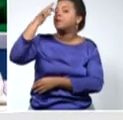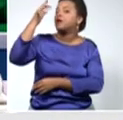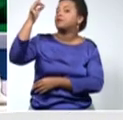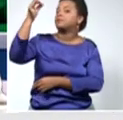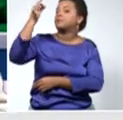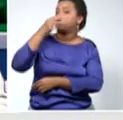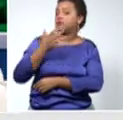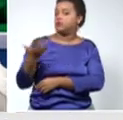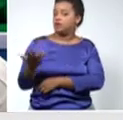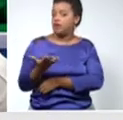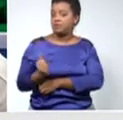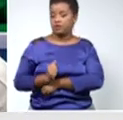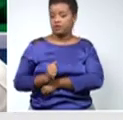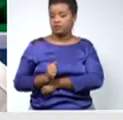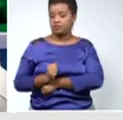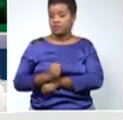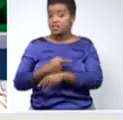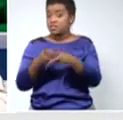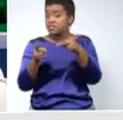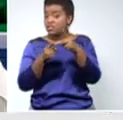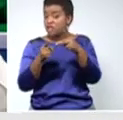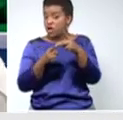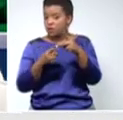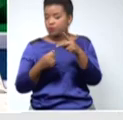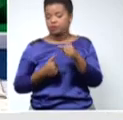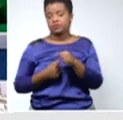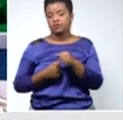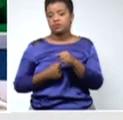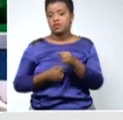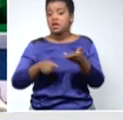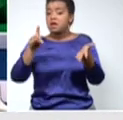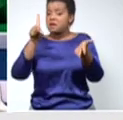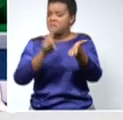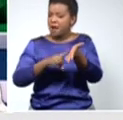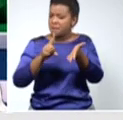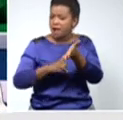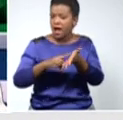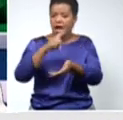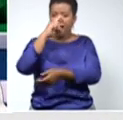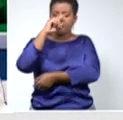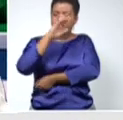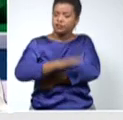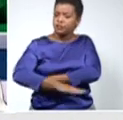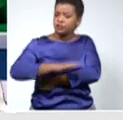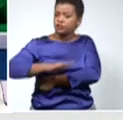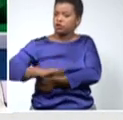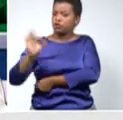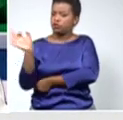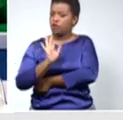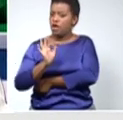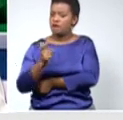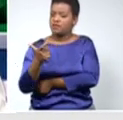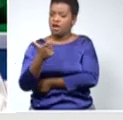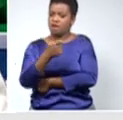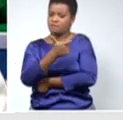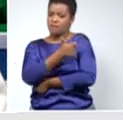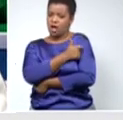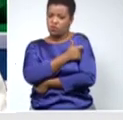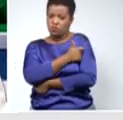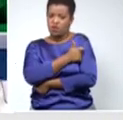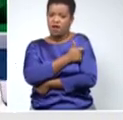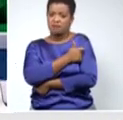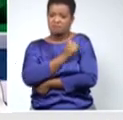rápidamente. Y segundo, a los padres de los niños que todavía no se han vacunado con la vacuna antipoliomielítica